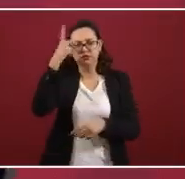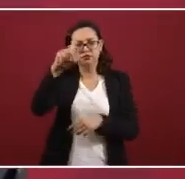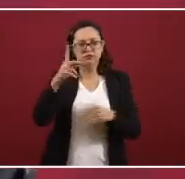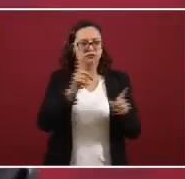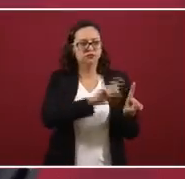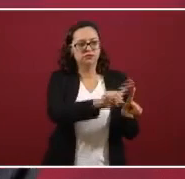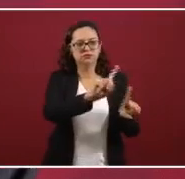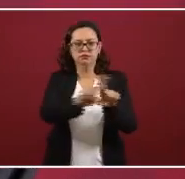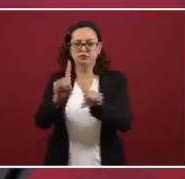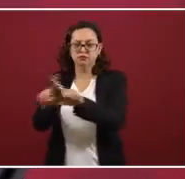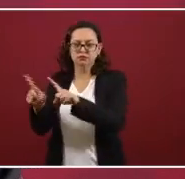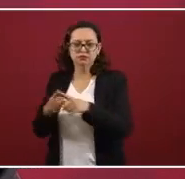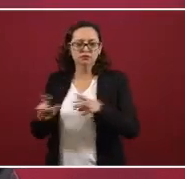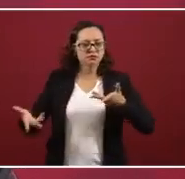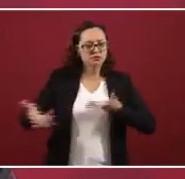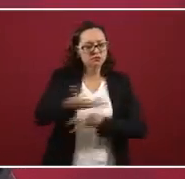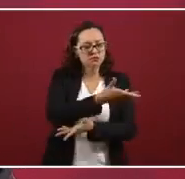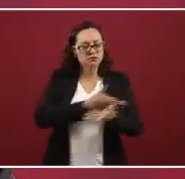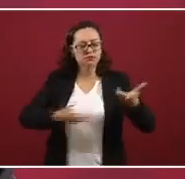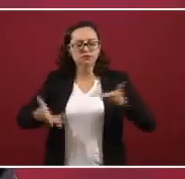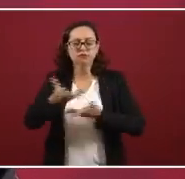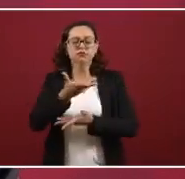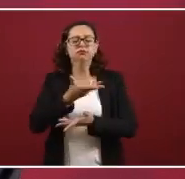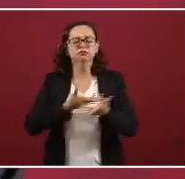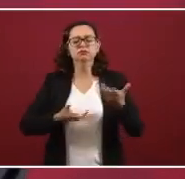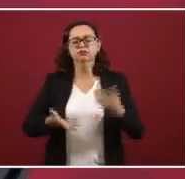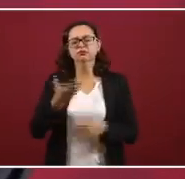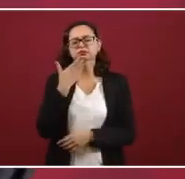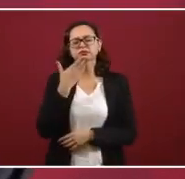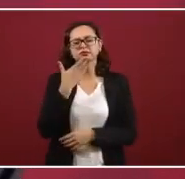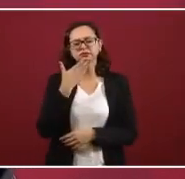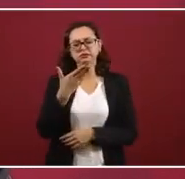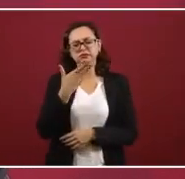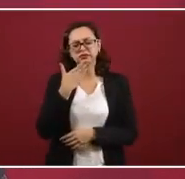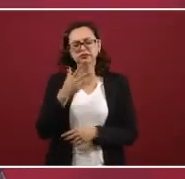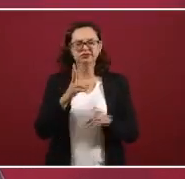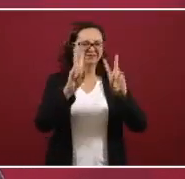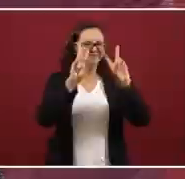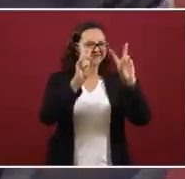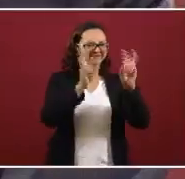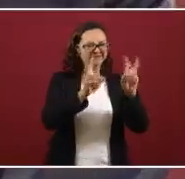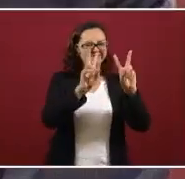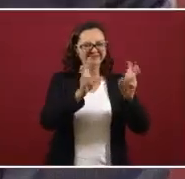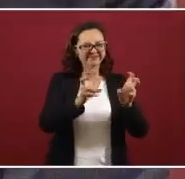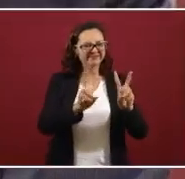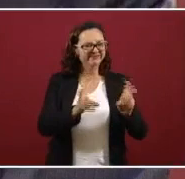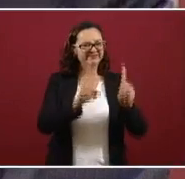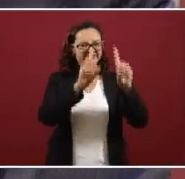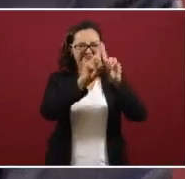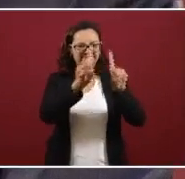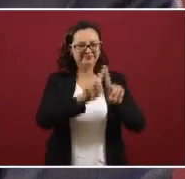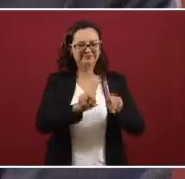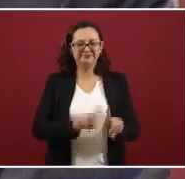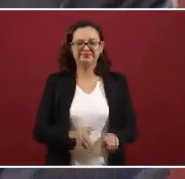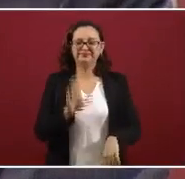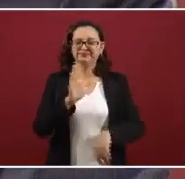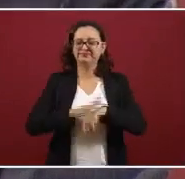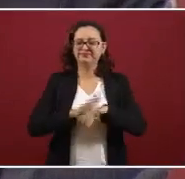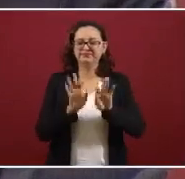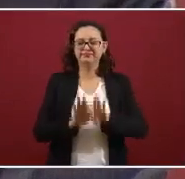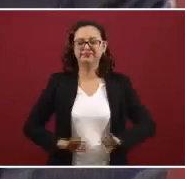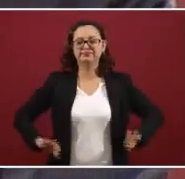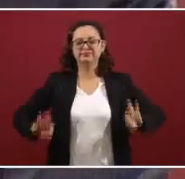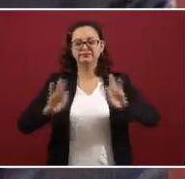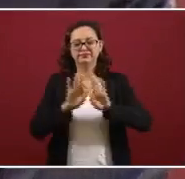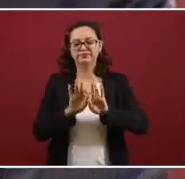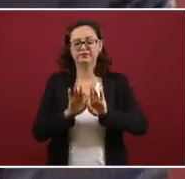Un buen intercambio de puntos de vista sobre distintos temas. Lo más importante fue lo